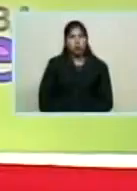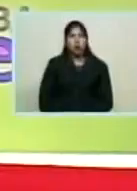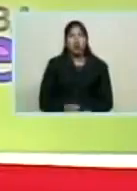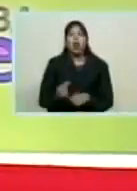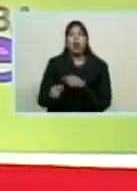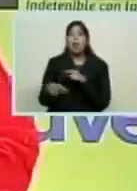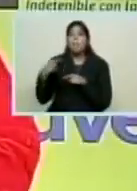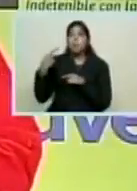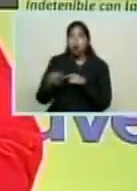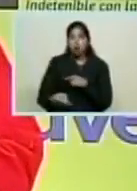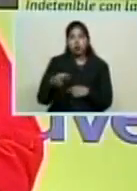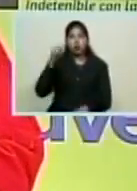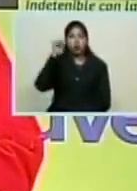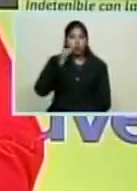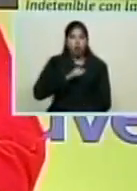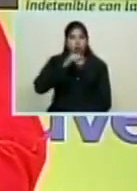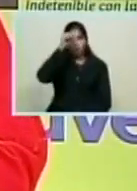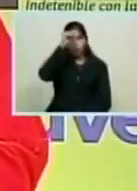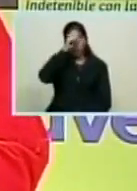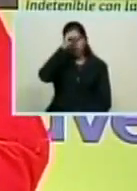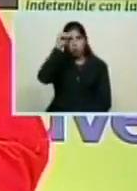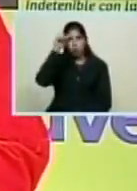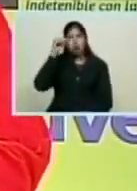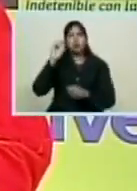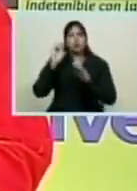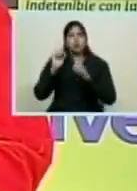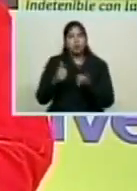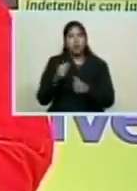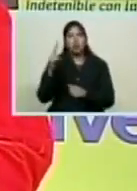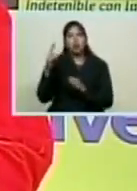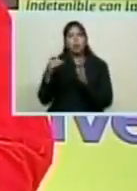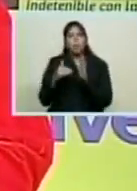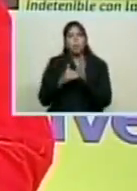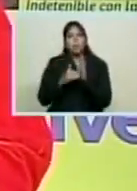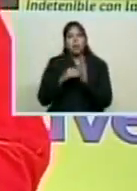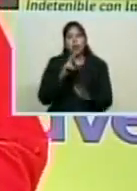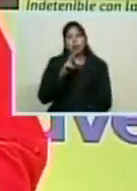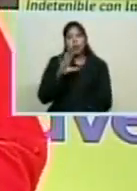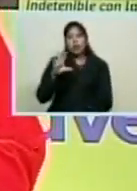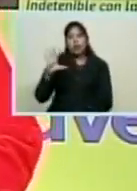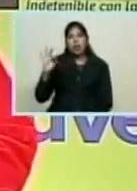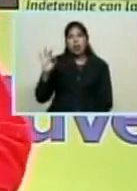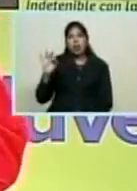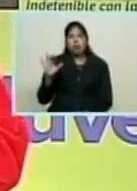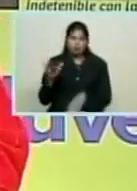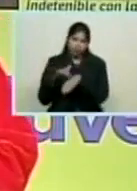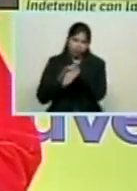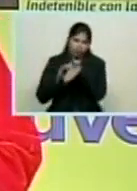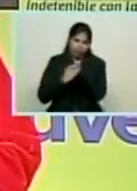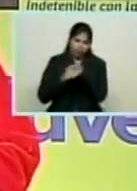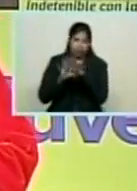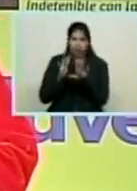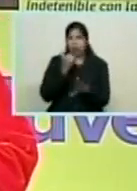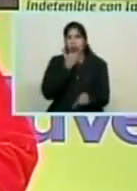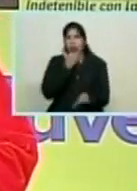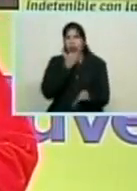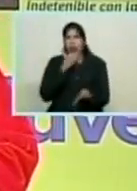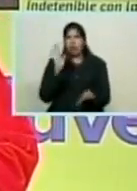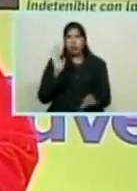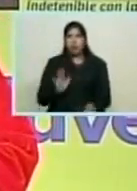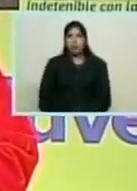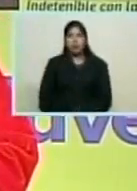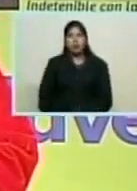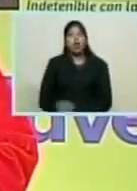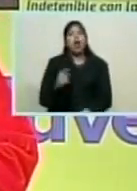Próximo fin de semana se van a desarrollar más de 2.500. Perdón, corrijo.